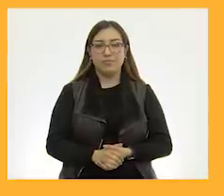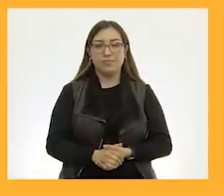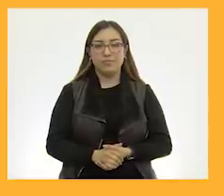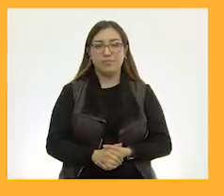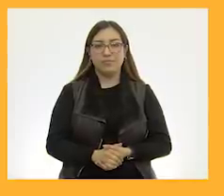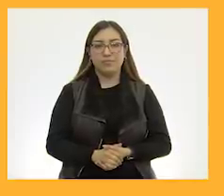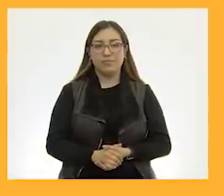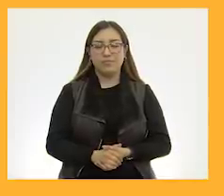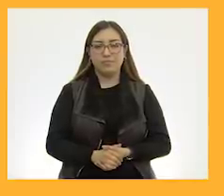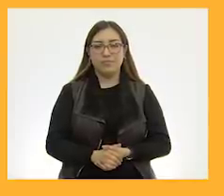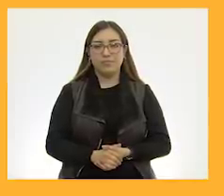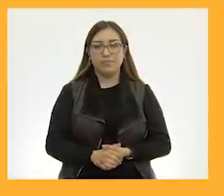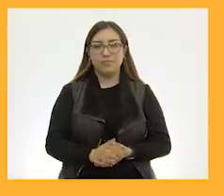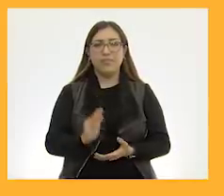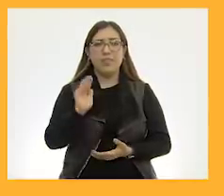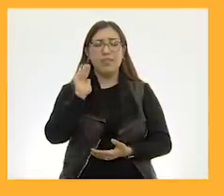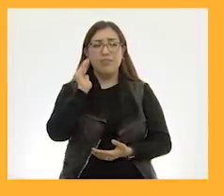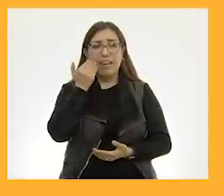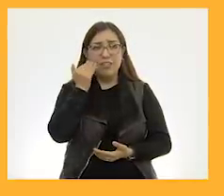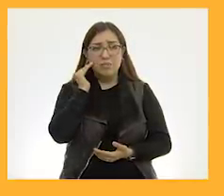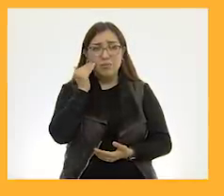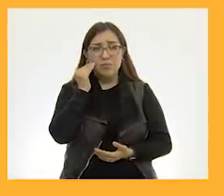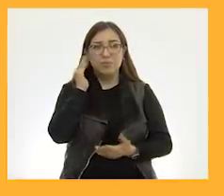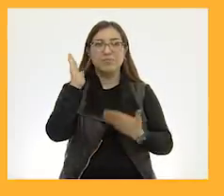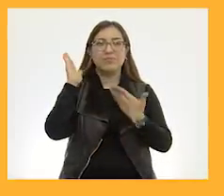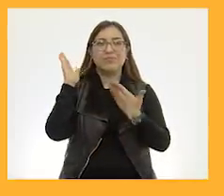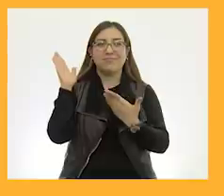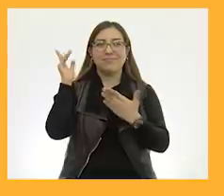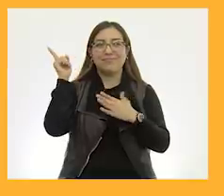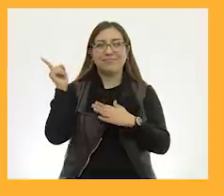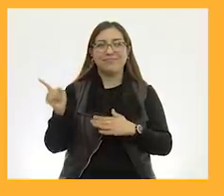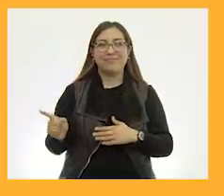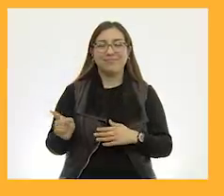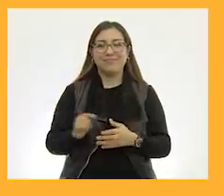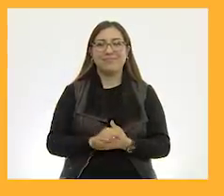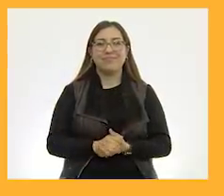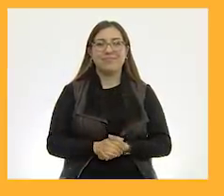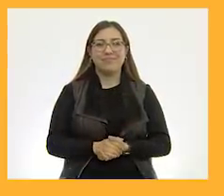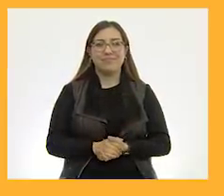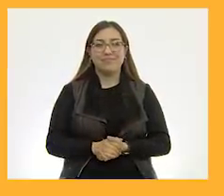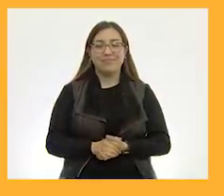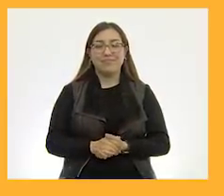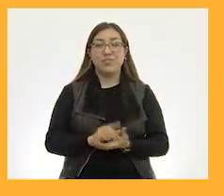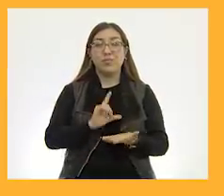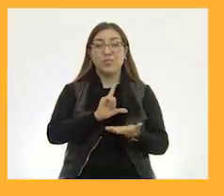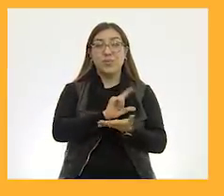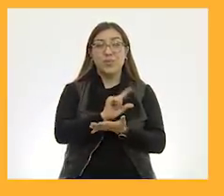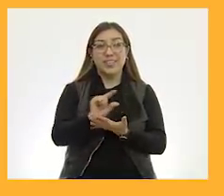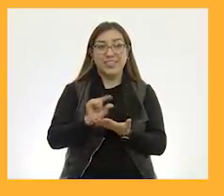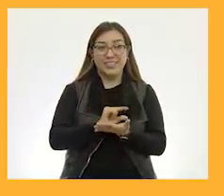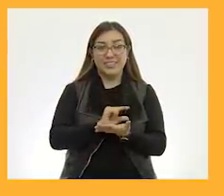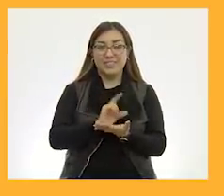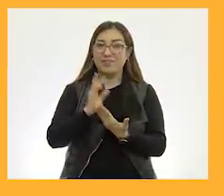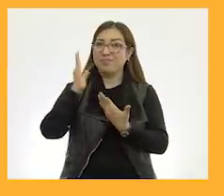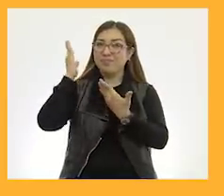buzon.escolar@nube.sep.gob.mx, en Facebook @sep.mx, en Twitter